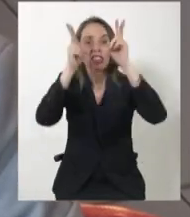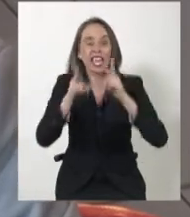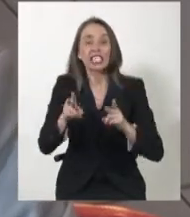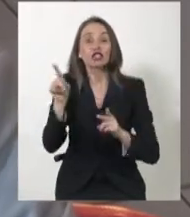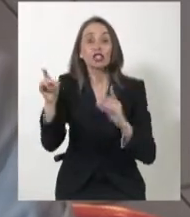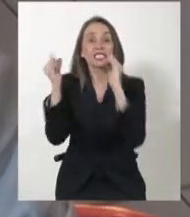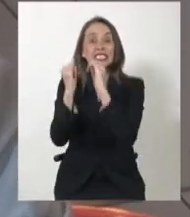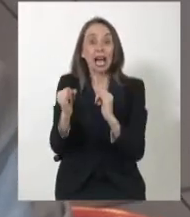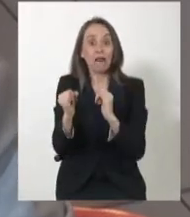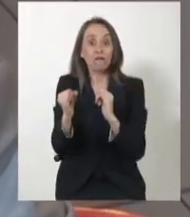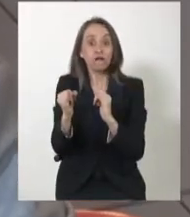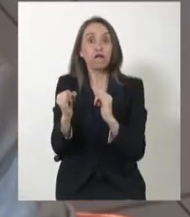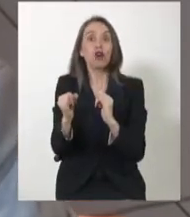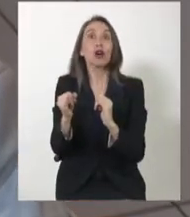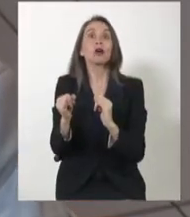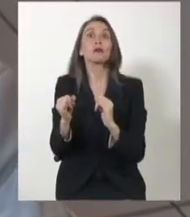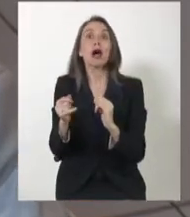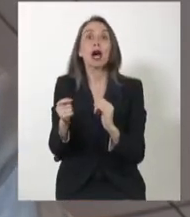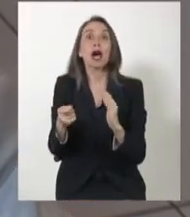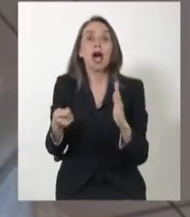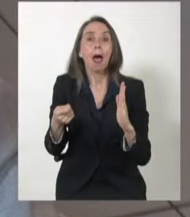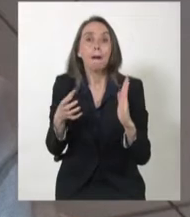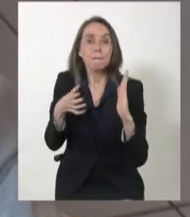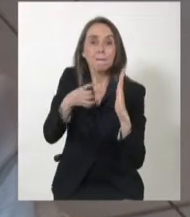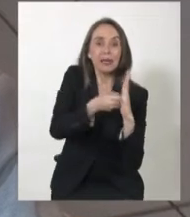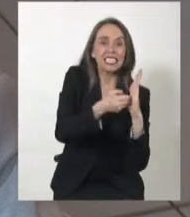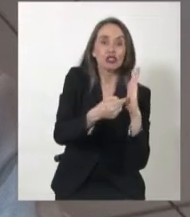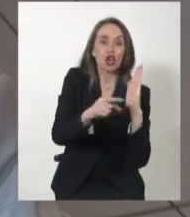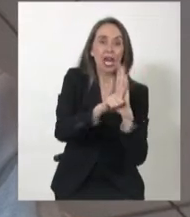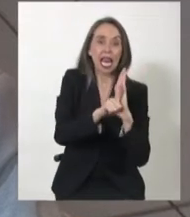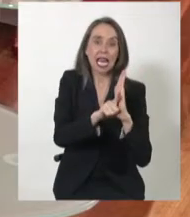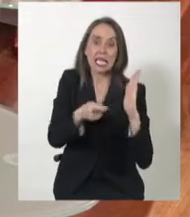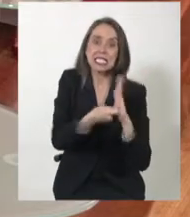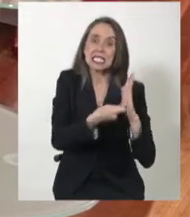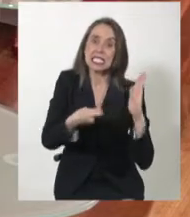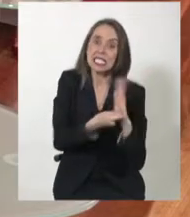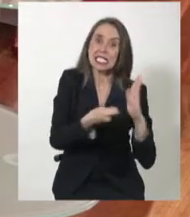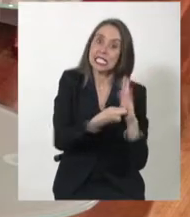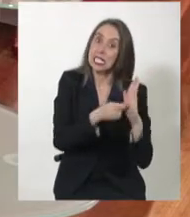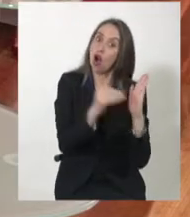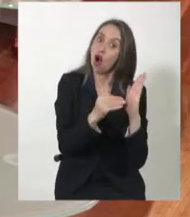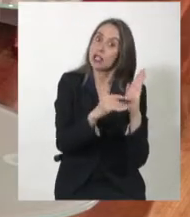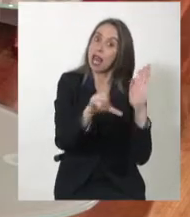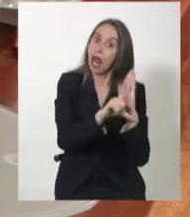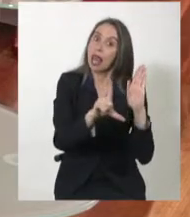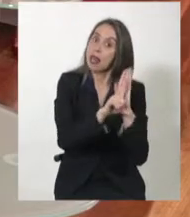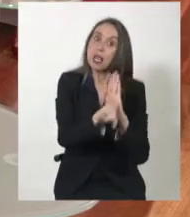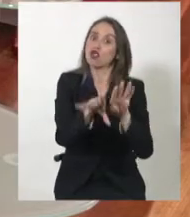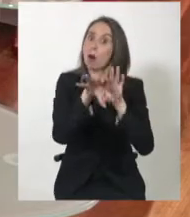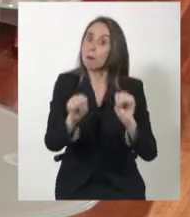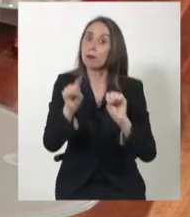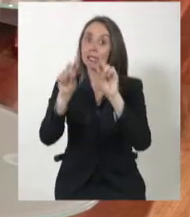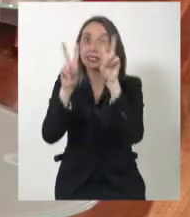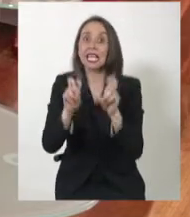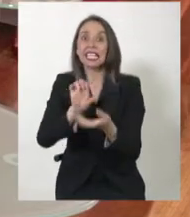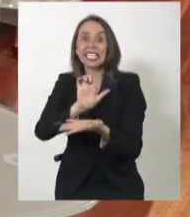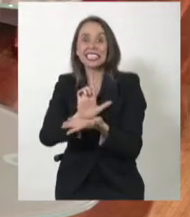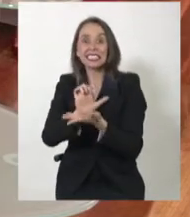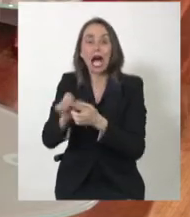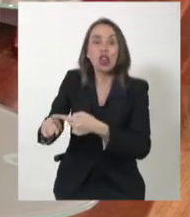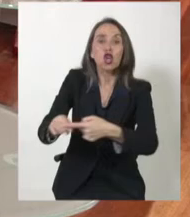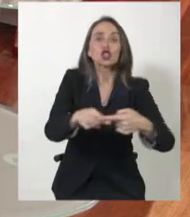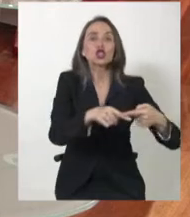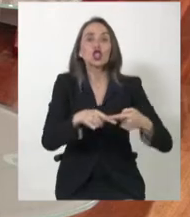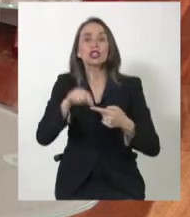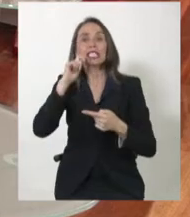está aguijoneando a la ley. Es una fórmula de compromiso. Entonces, efectivamente, si el Estado social